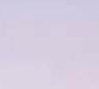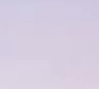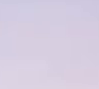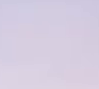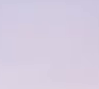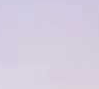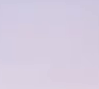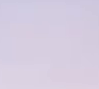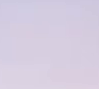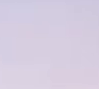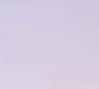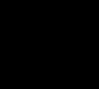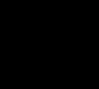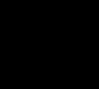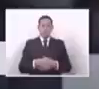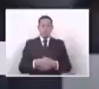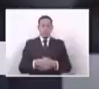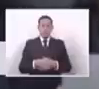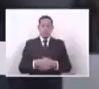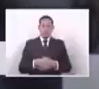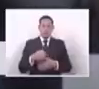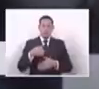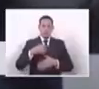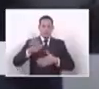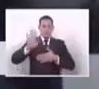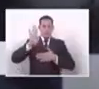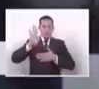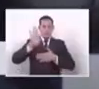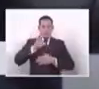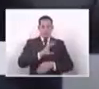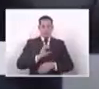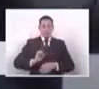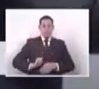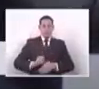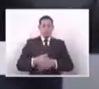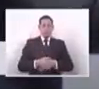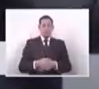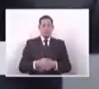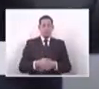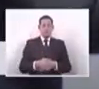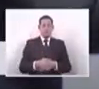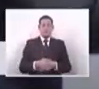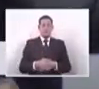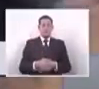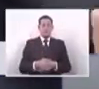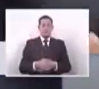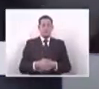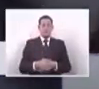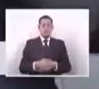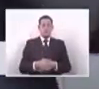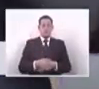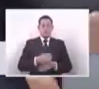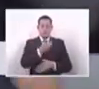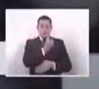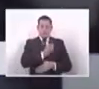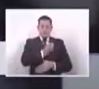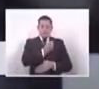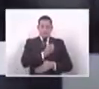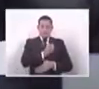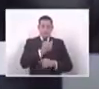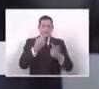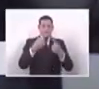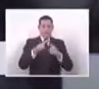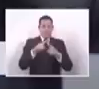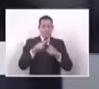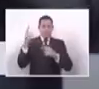¡Vaya, vaya, hijo de tu puta! Pero sí, señores, aquí les va un pequeño resumen de la lujosa vida de Beto Romero, que según aquel señor no tenía